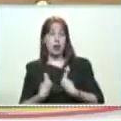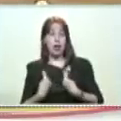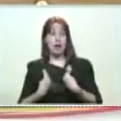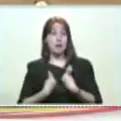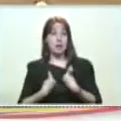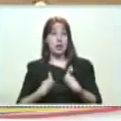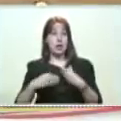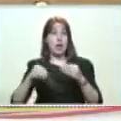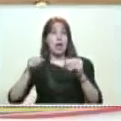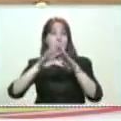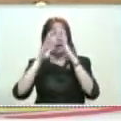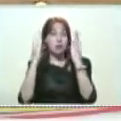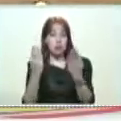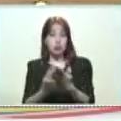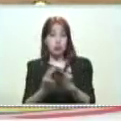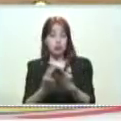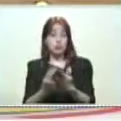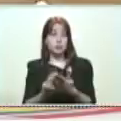planeta,